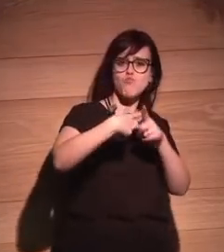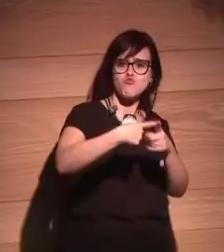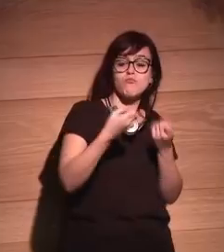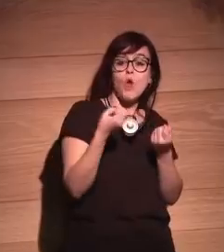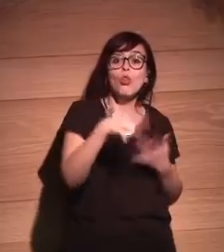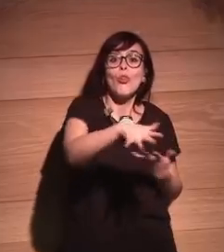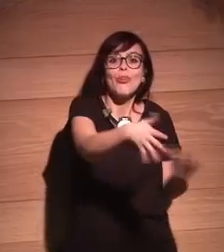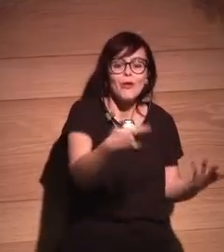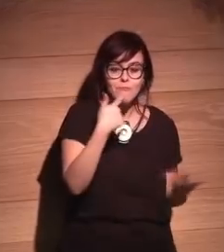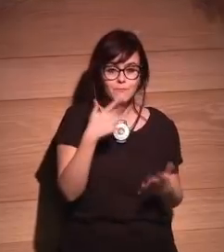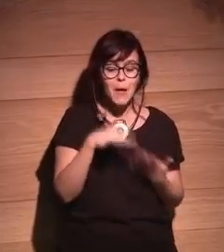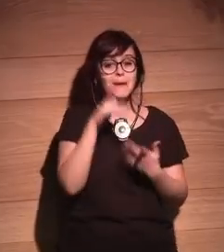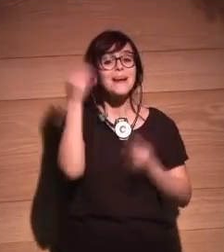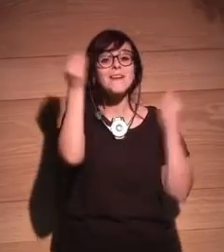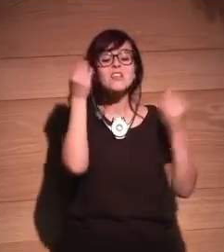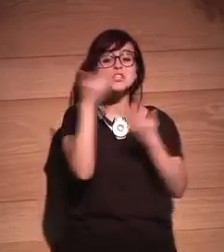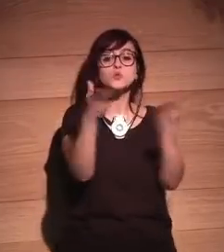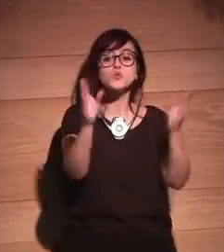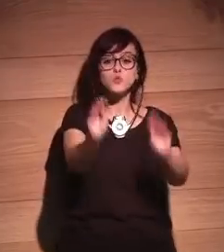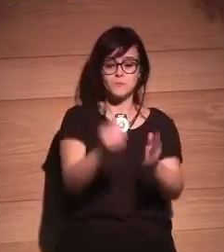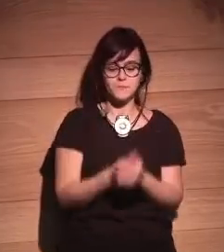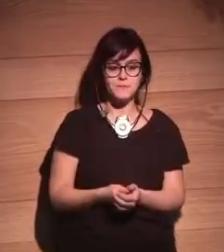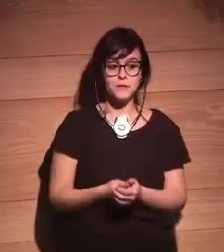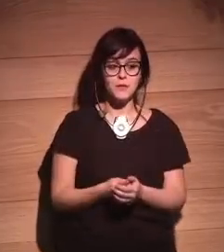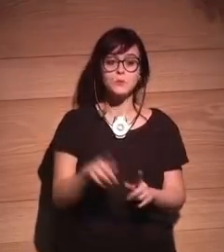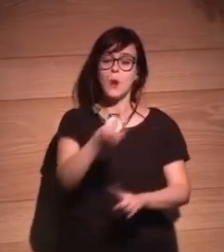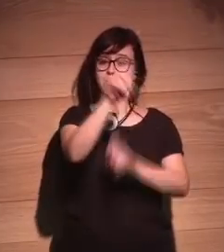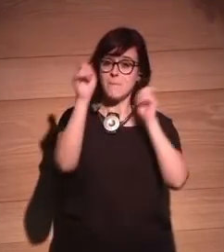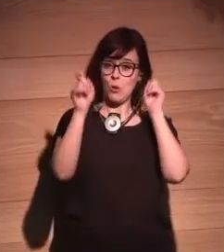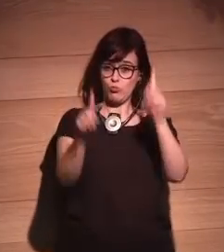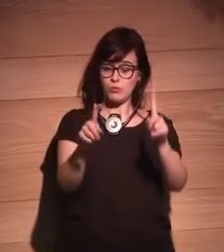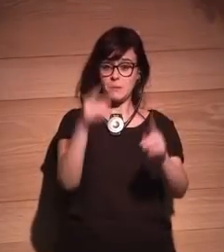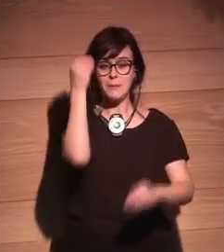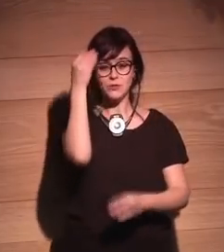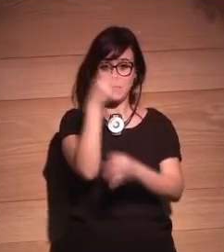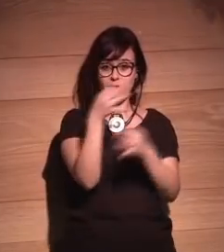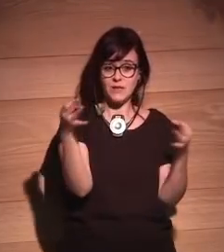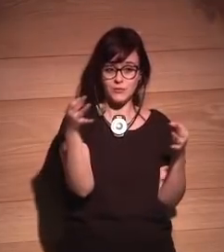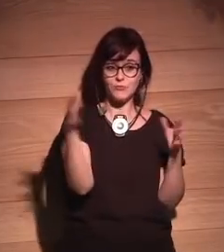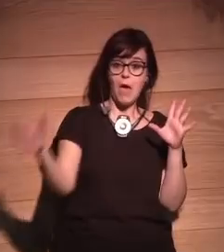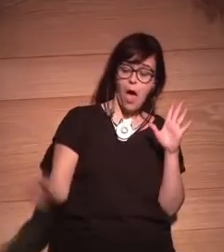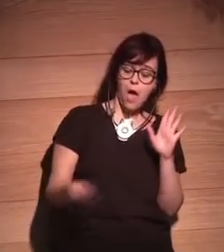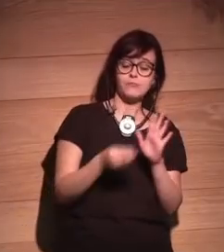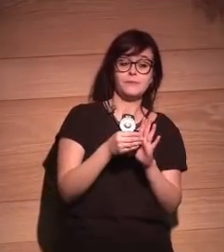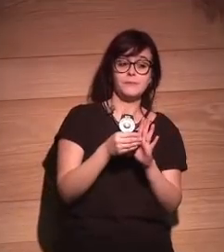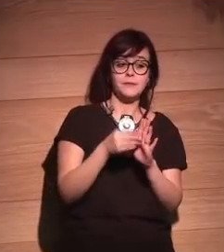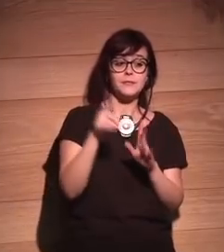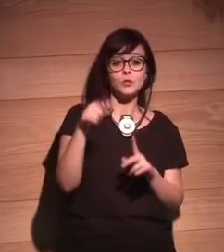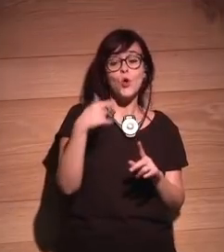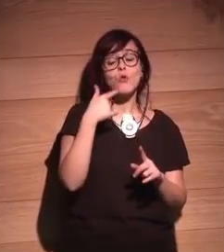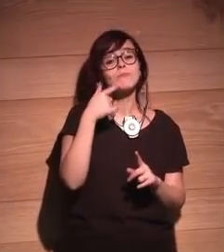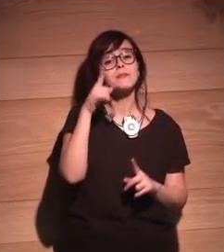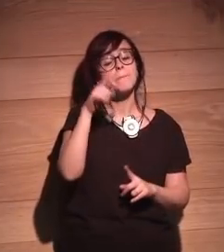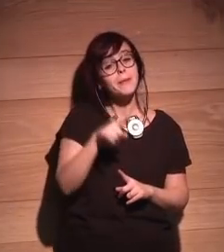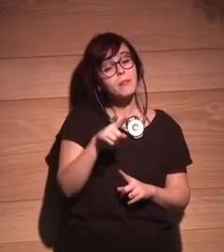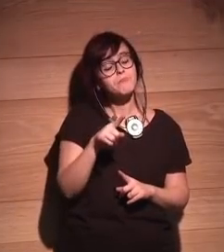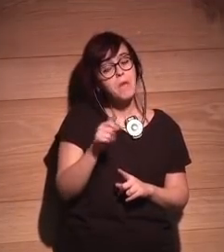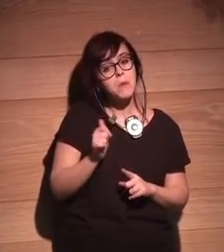ver... ¿Qué reflexiones? Perfecto, esa pregunta perfecta, al hilo. Yo añadiría